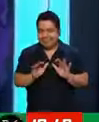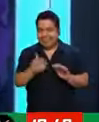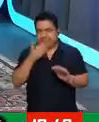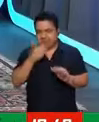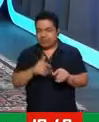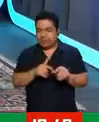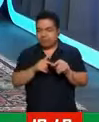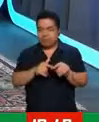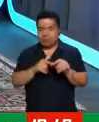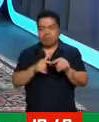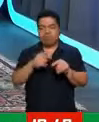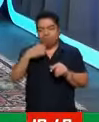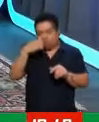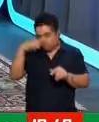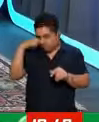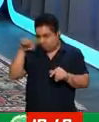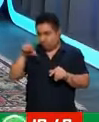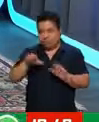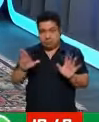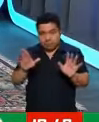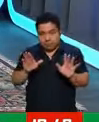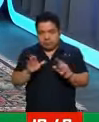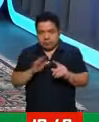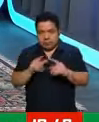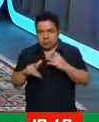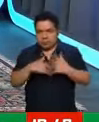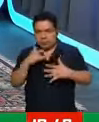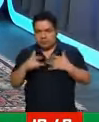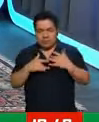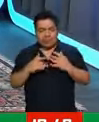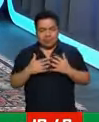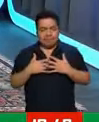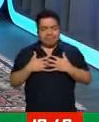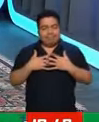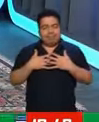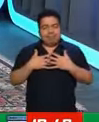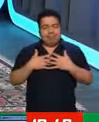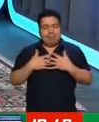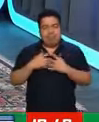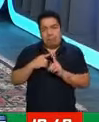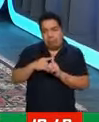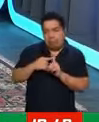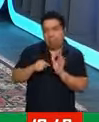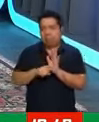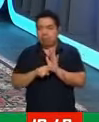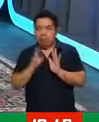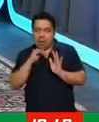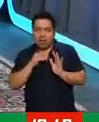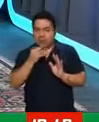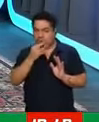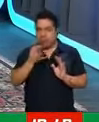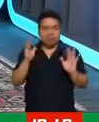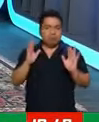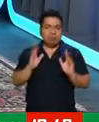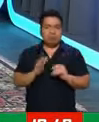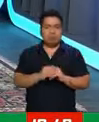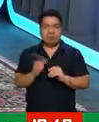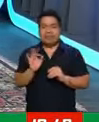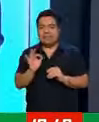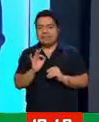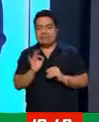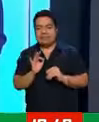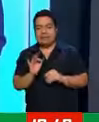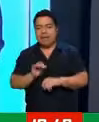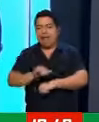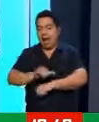todo el hilo de la experiencia. Sí. ¿Sale uno ahí reconfortado o sale muy mal? Digo, para llevar el doble de pastillas. No, yo creo que lo que tienes que llevar son